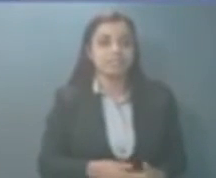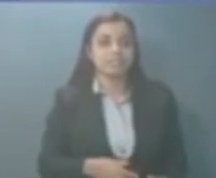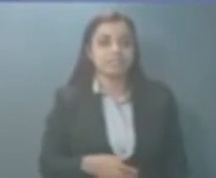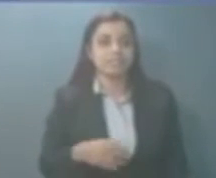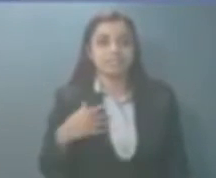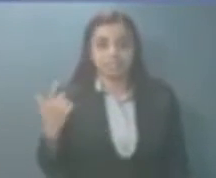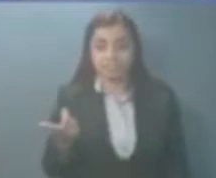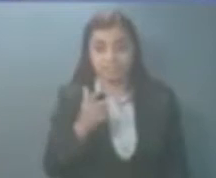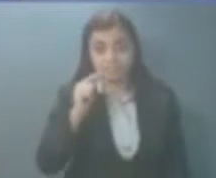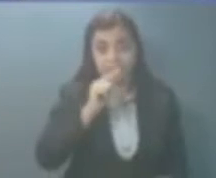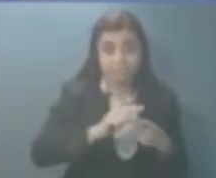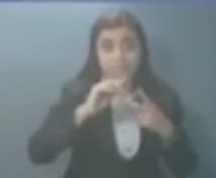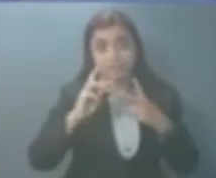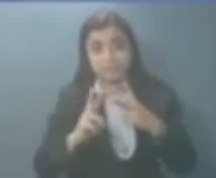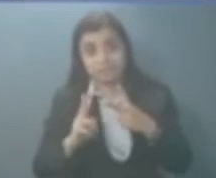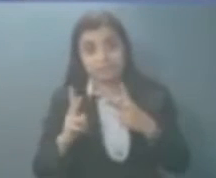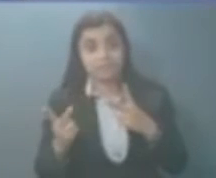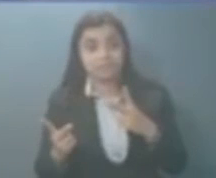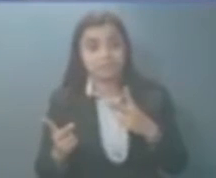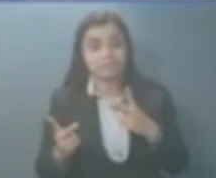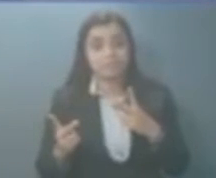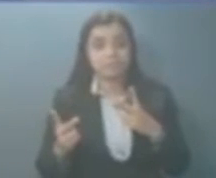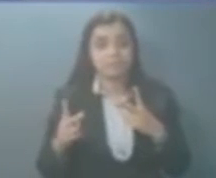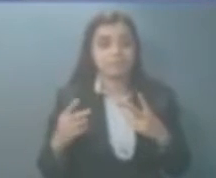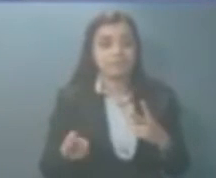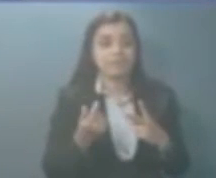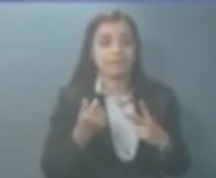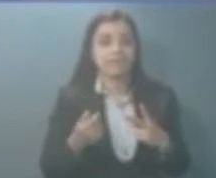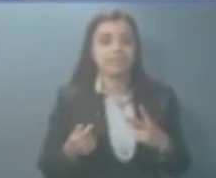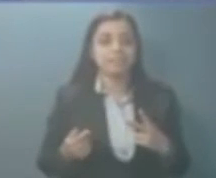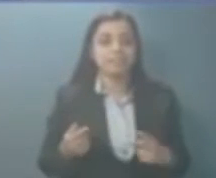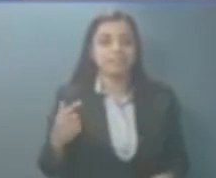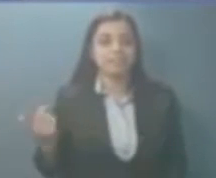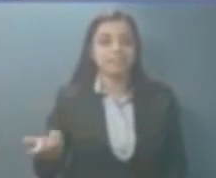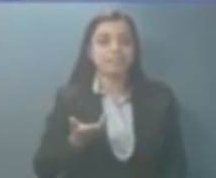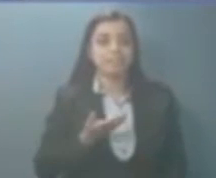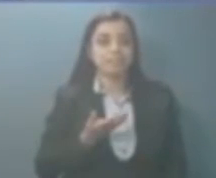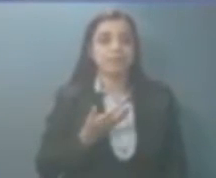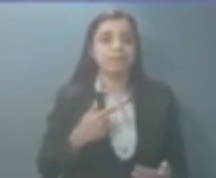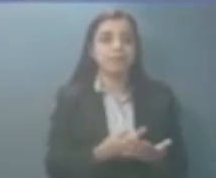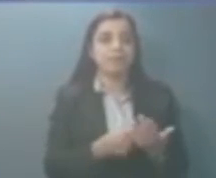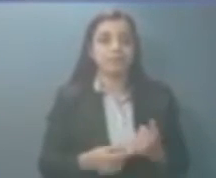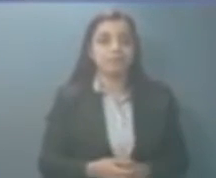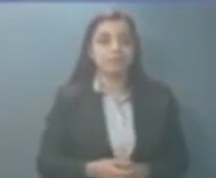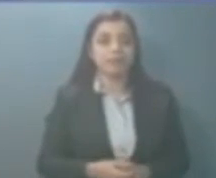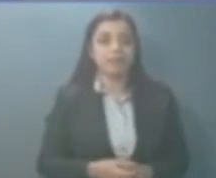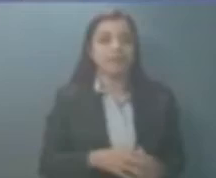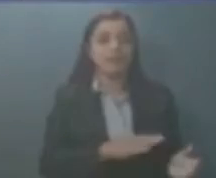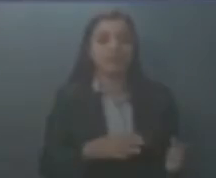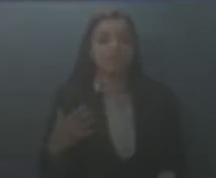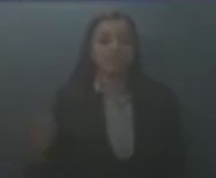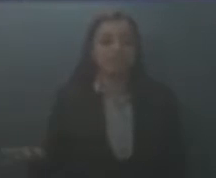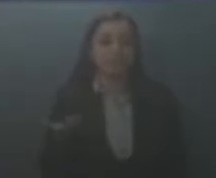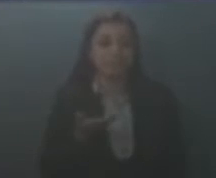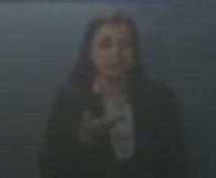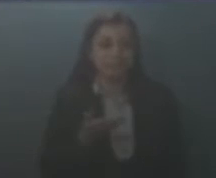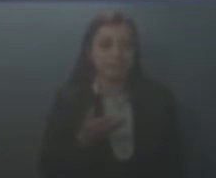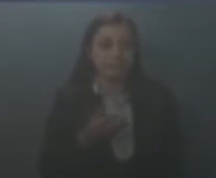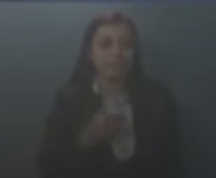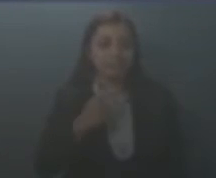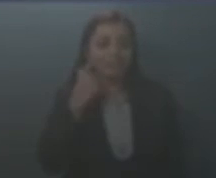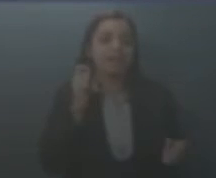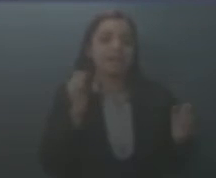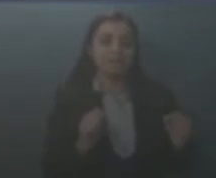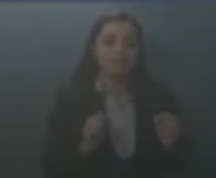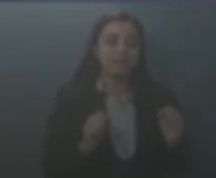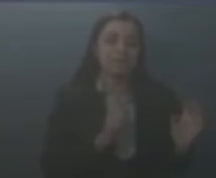las 2 van a ser de manera más fácil. La primera de ellas va a ser de manera presencial, pero hoy ya no